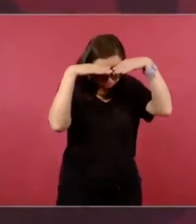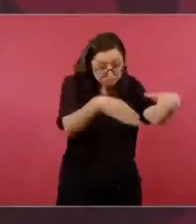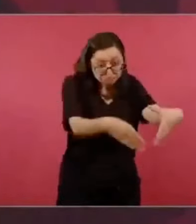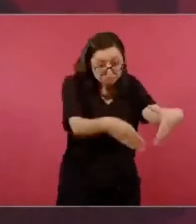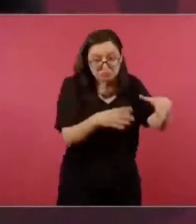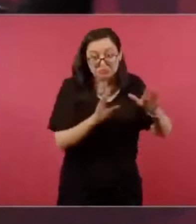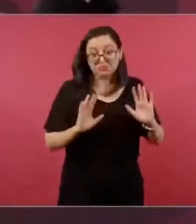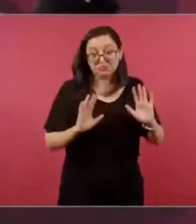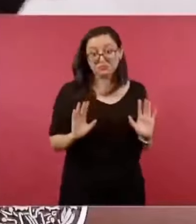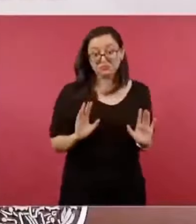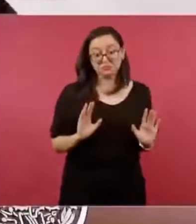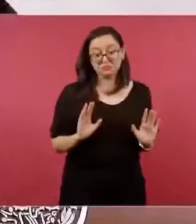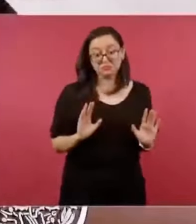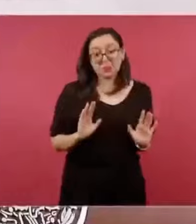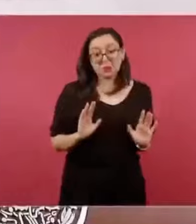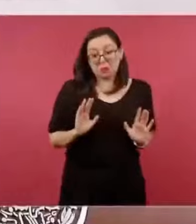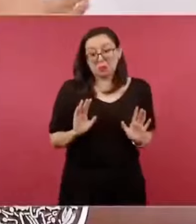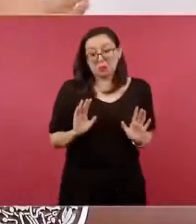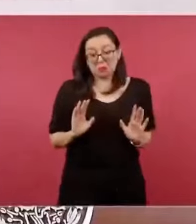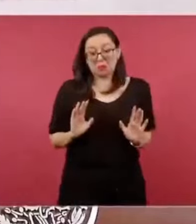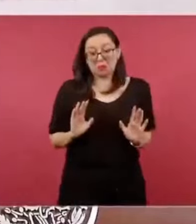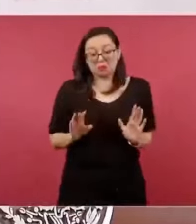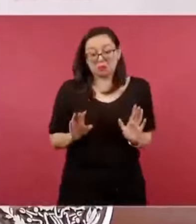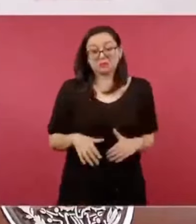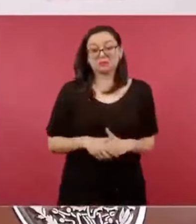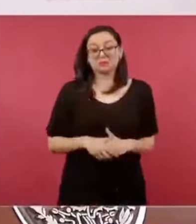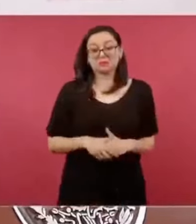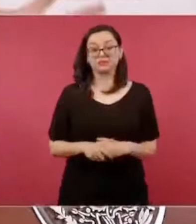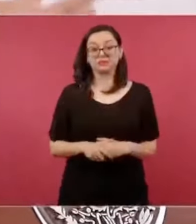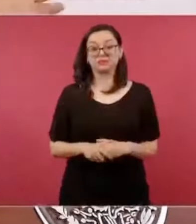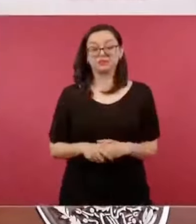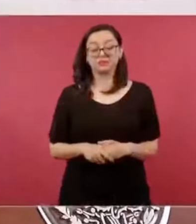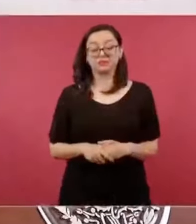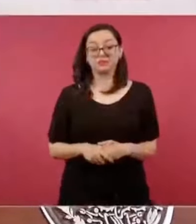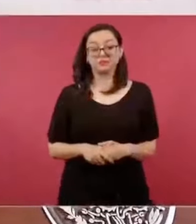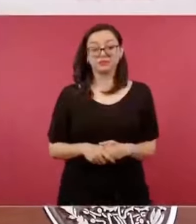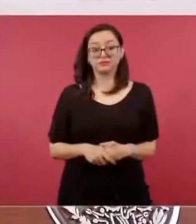De que llegan a vivir